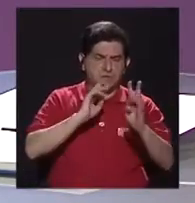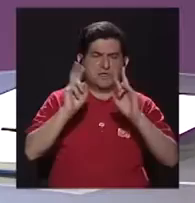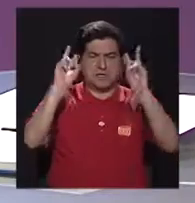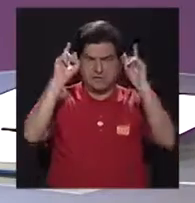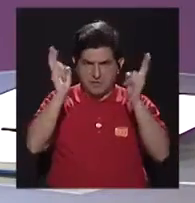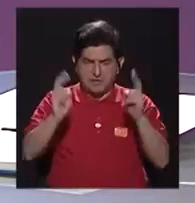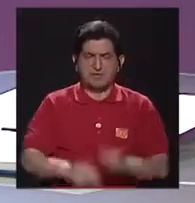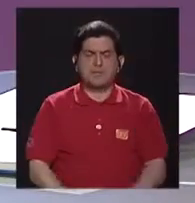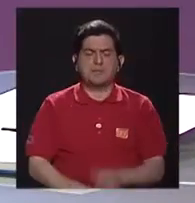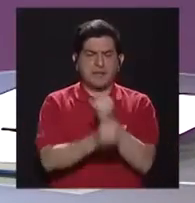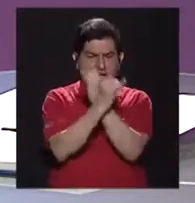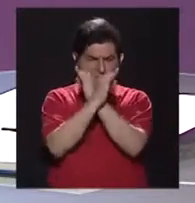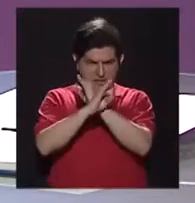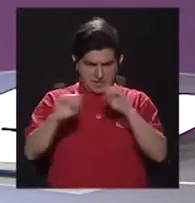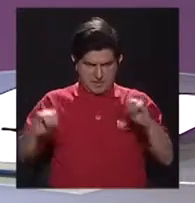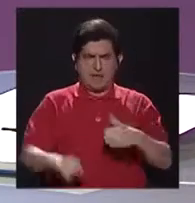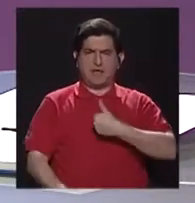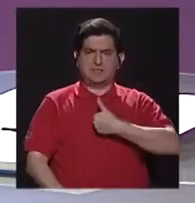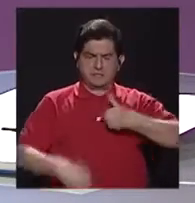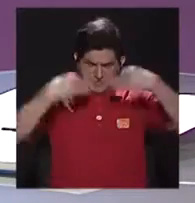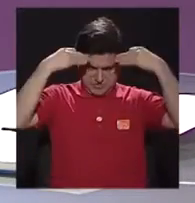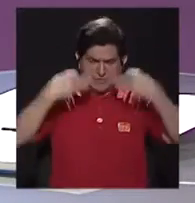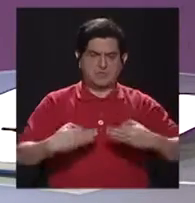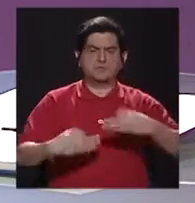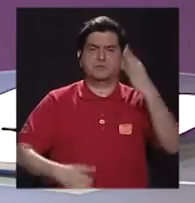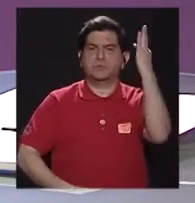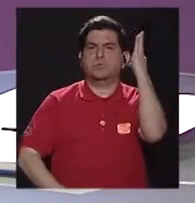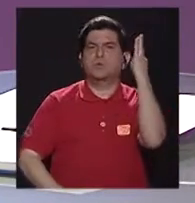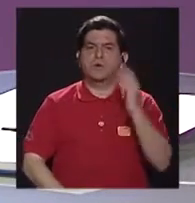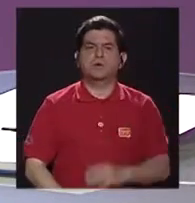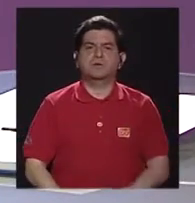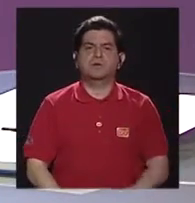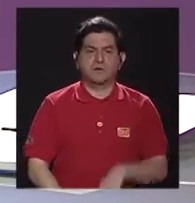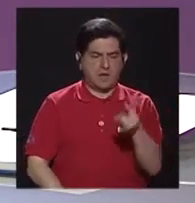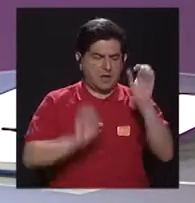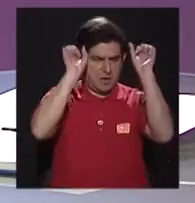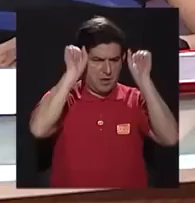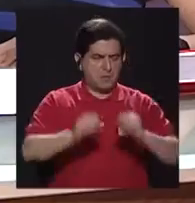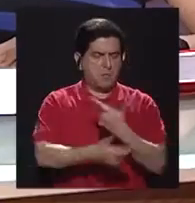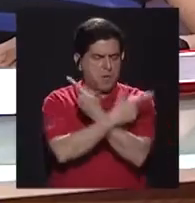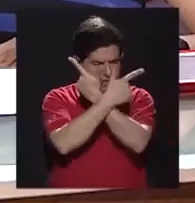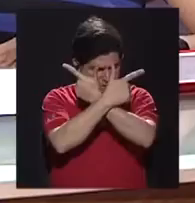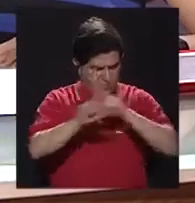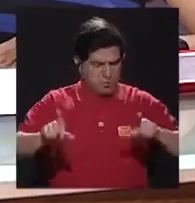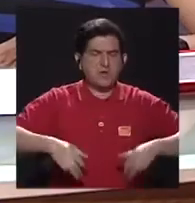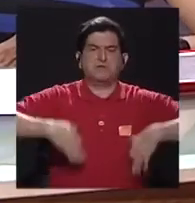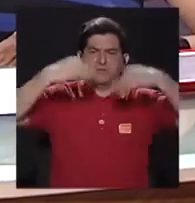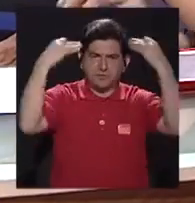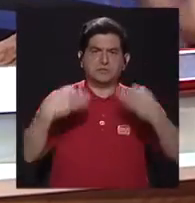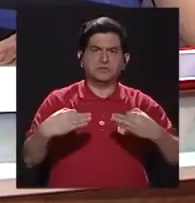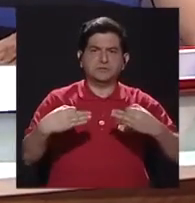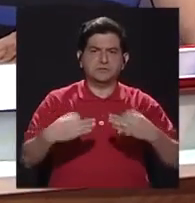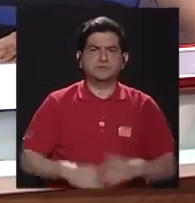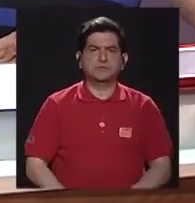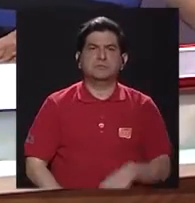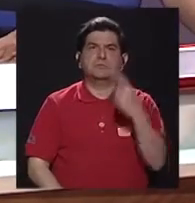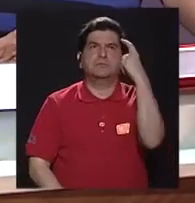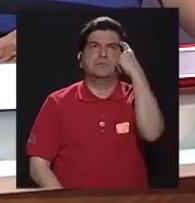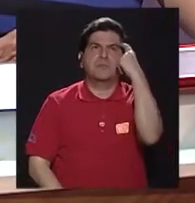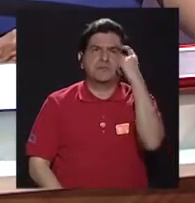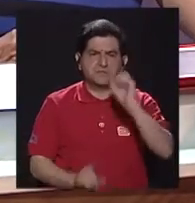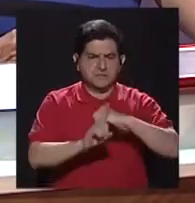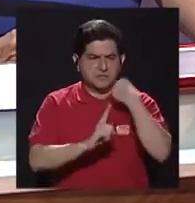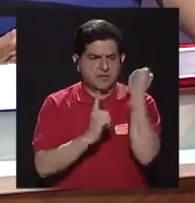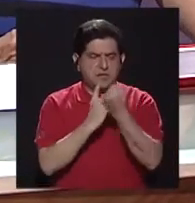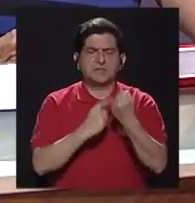tema de la autonomía, la autodeterminación que tienen las mujeres para tomar libremente decisiones en el campo, digamos,